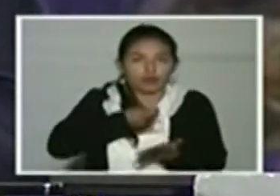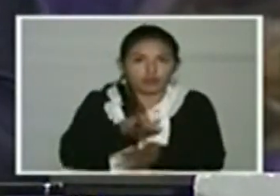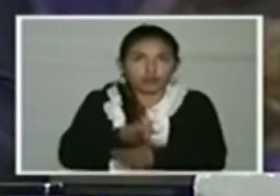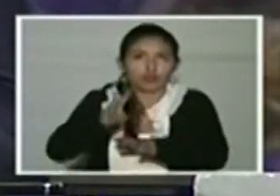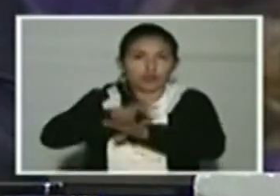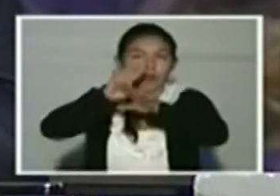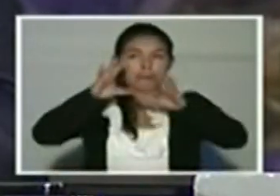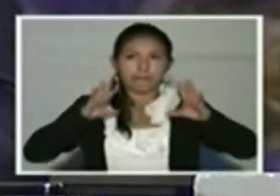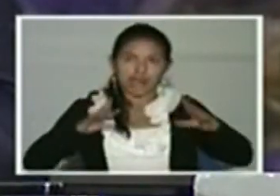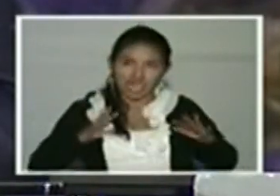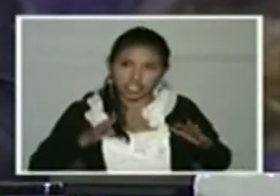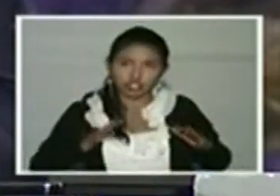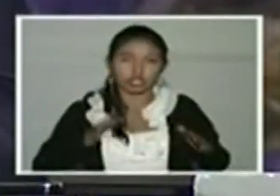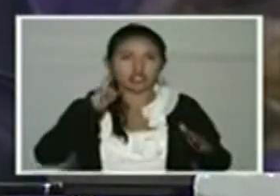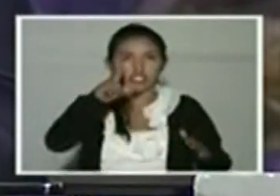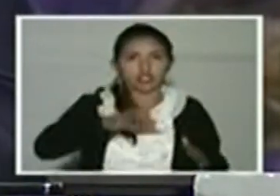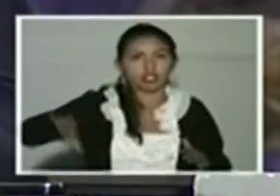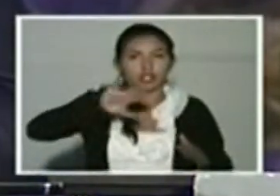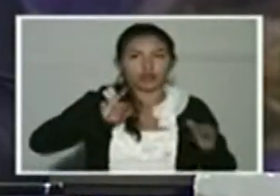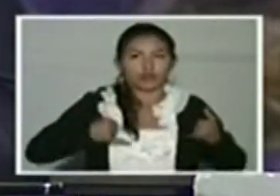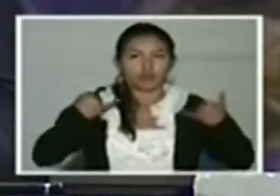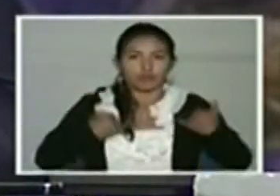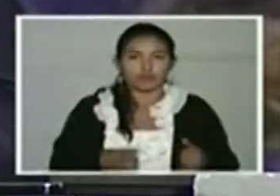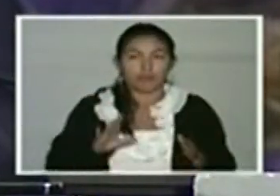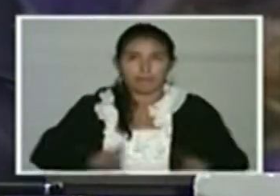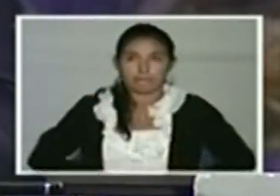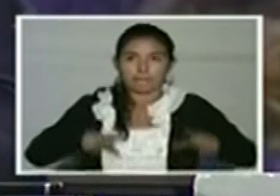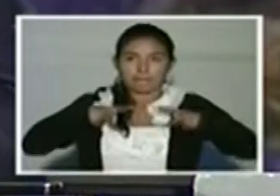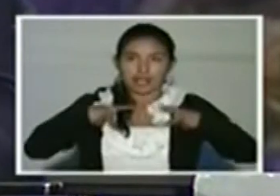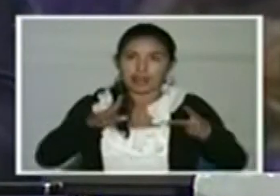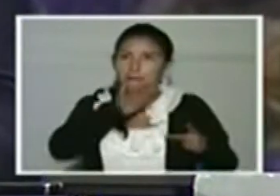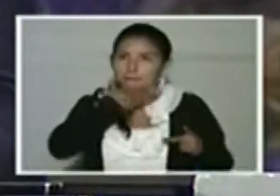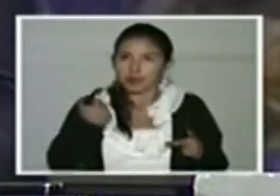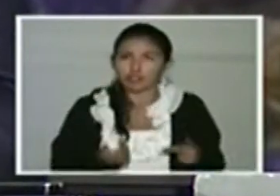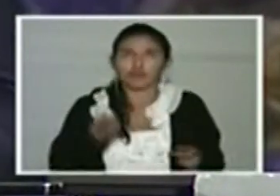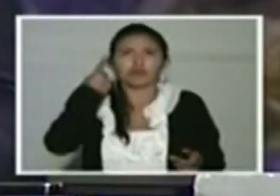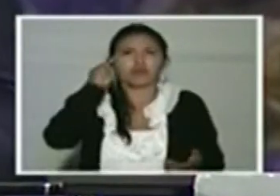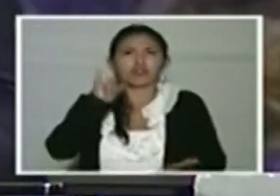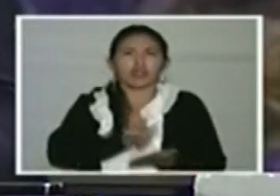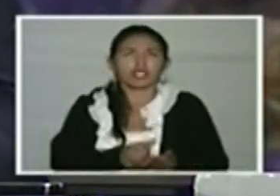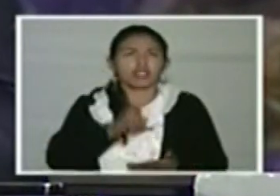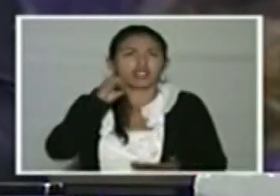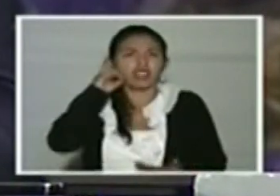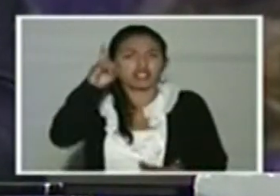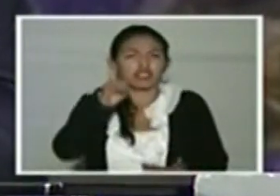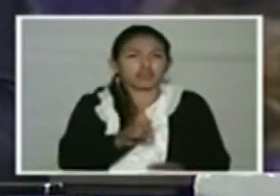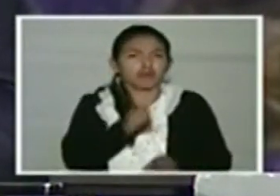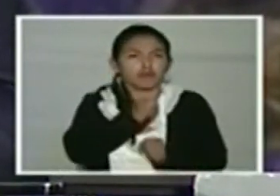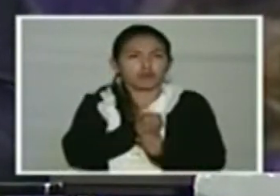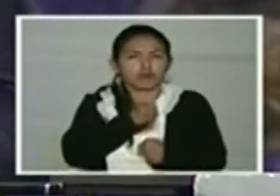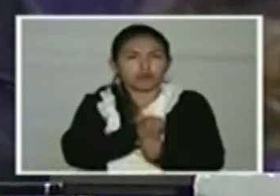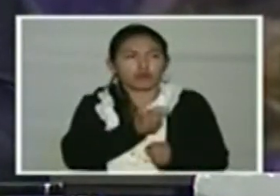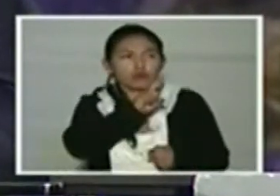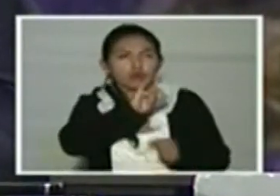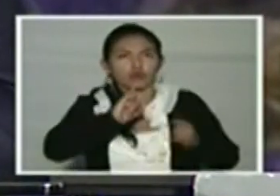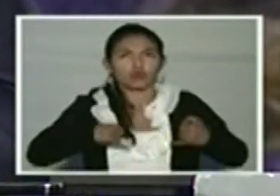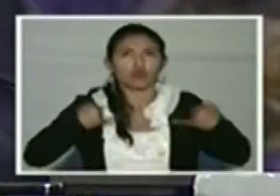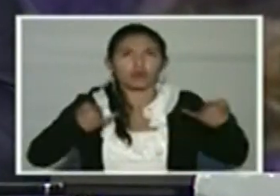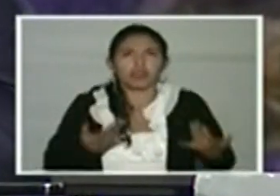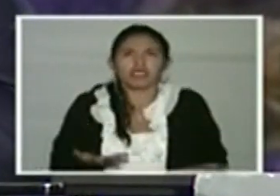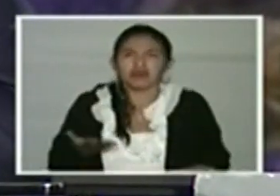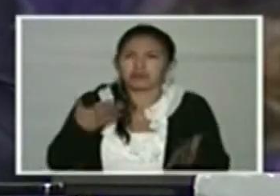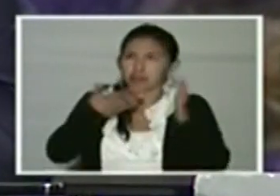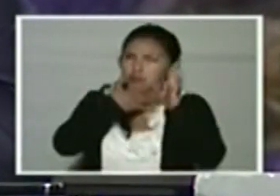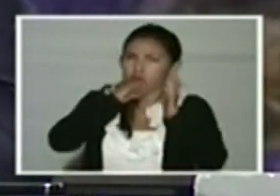vacaciones a estos jóvenes que aspiran a una vida mejor porque están en contra de los derechos laborales de estos jóvenes eso es una mentira